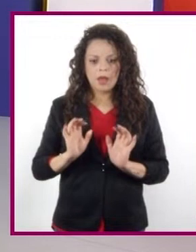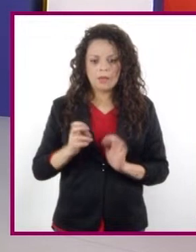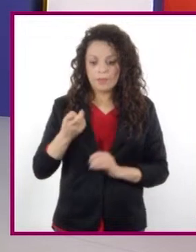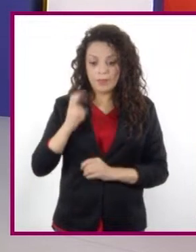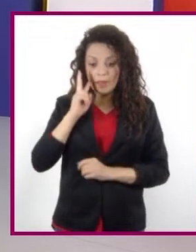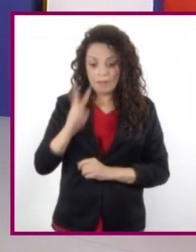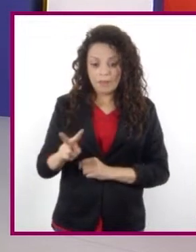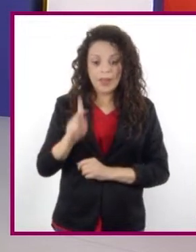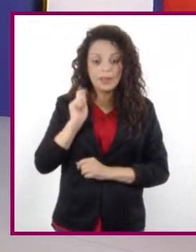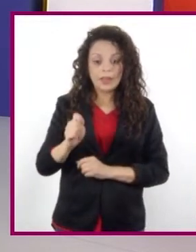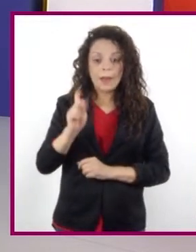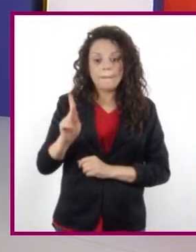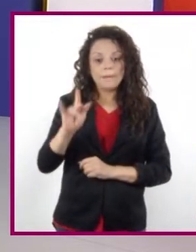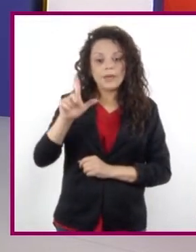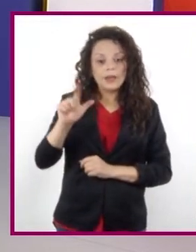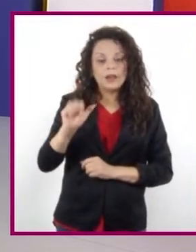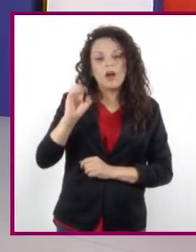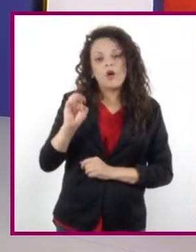una batería.